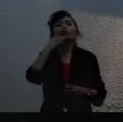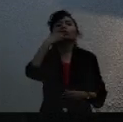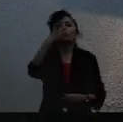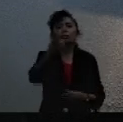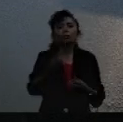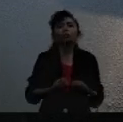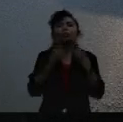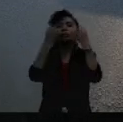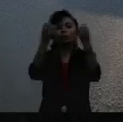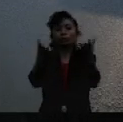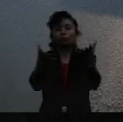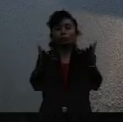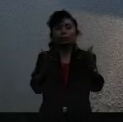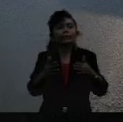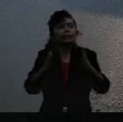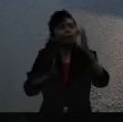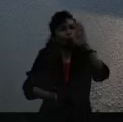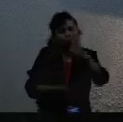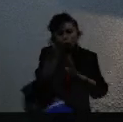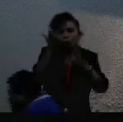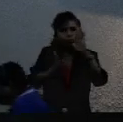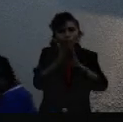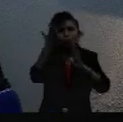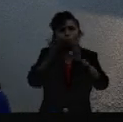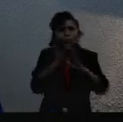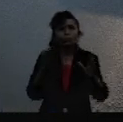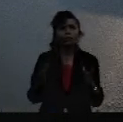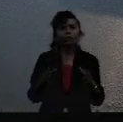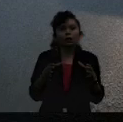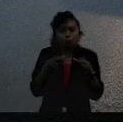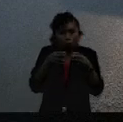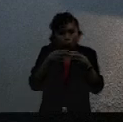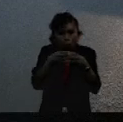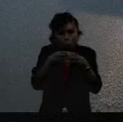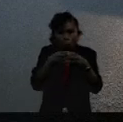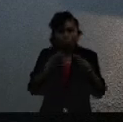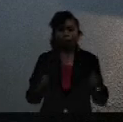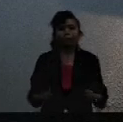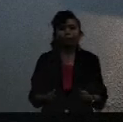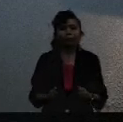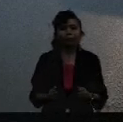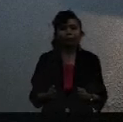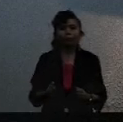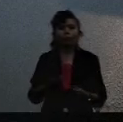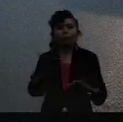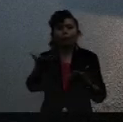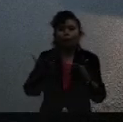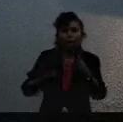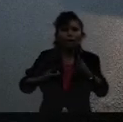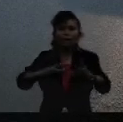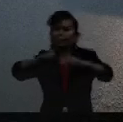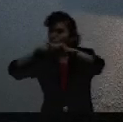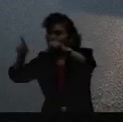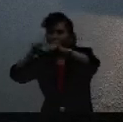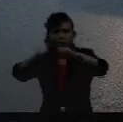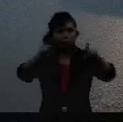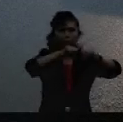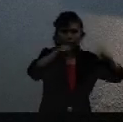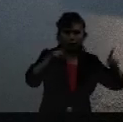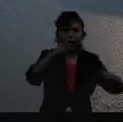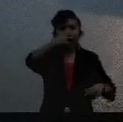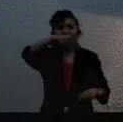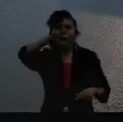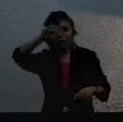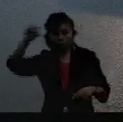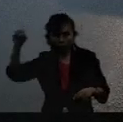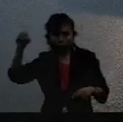vocación de mantener y seguir construyendo consensos os consensos dirimir las diferencias para encaminar a Quintana